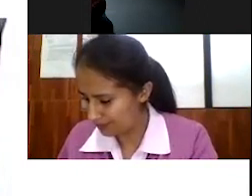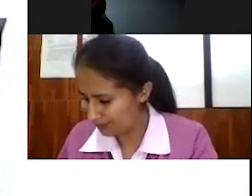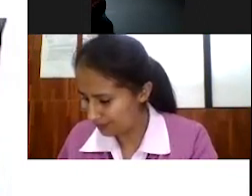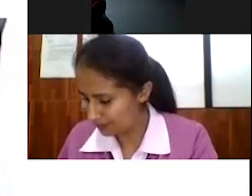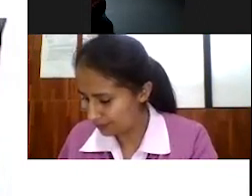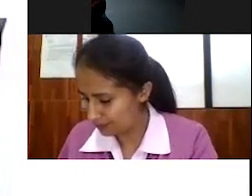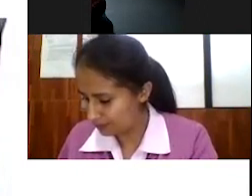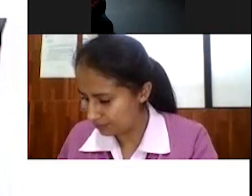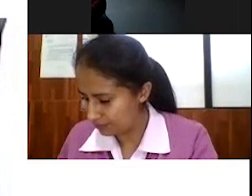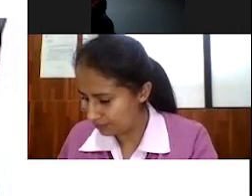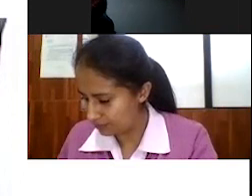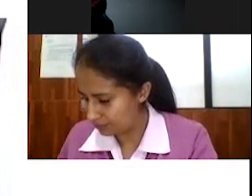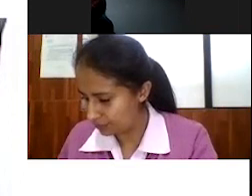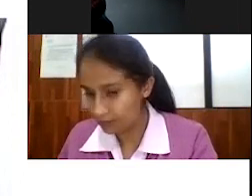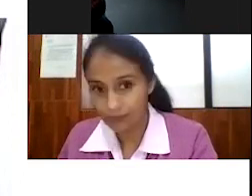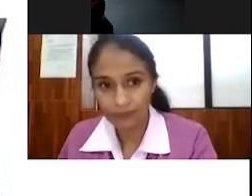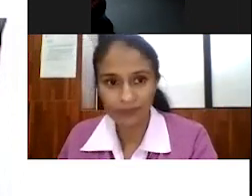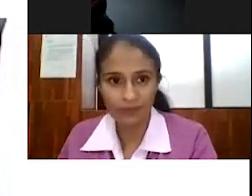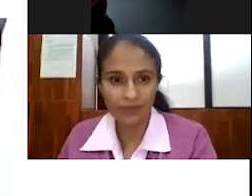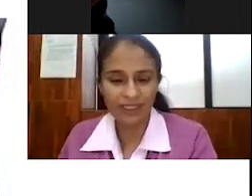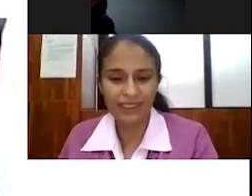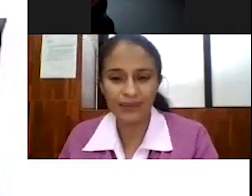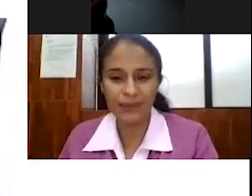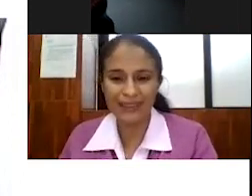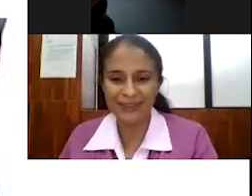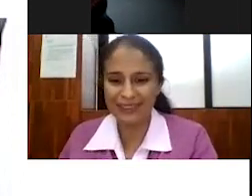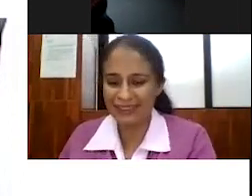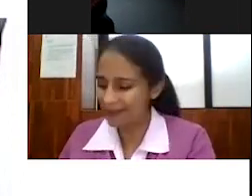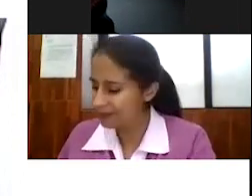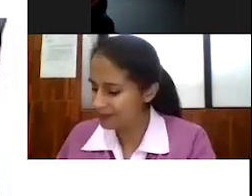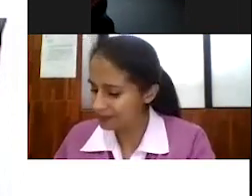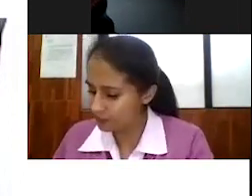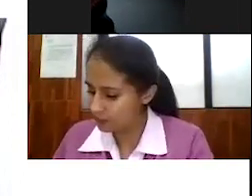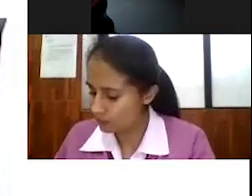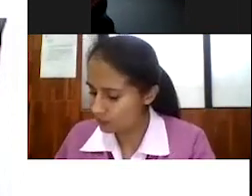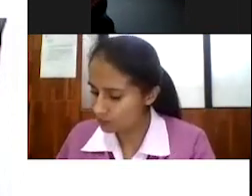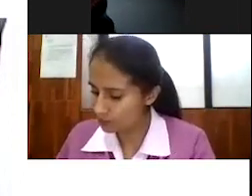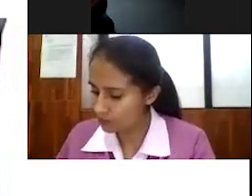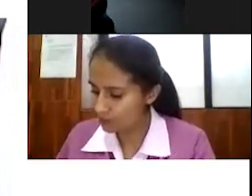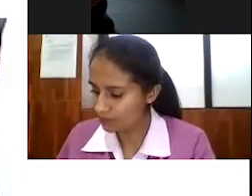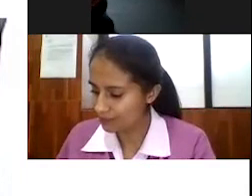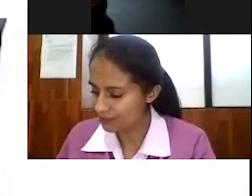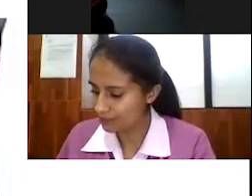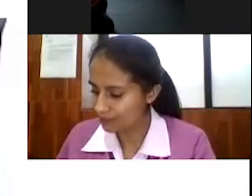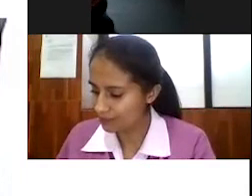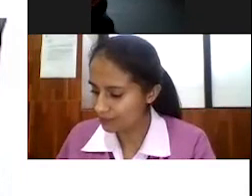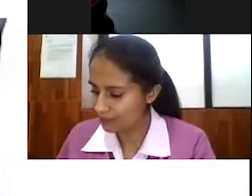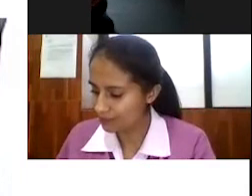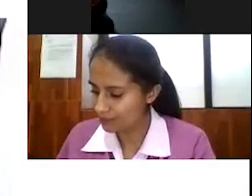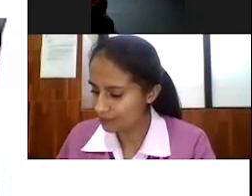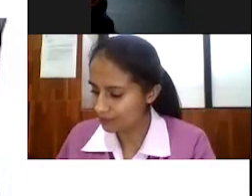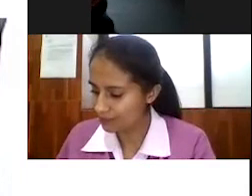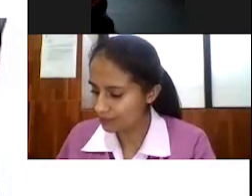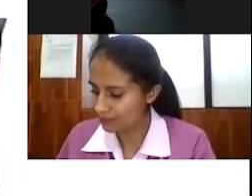brazos que voy a ocupar. Y en este caso, para lactantes, simplemente voy a ocupar 2 dedos. ¿De acuerdo? Hola, buenas tardes. ¿Cómo